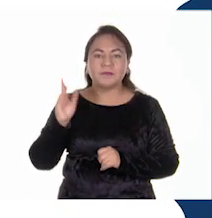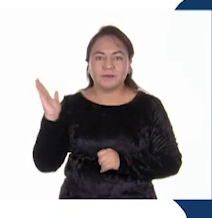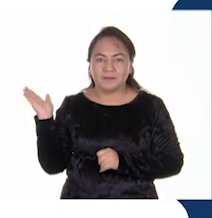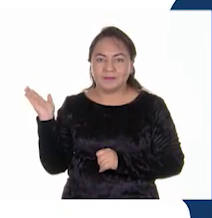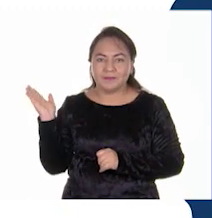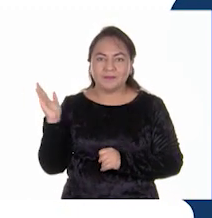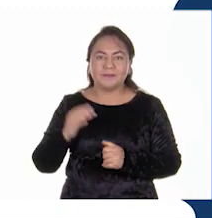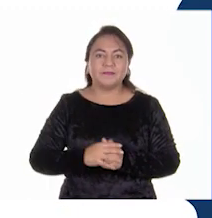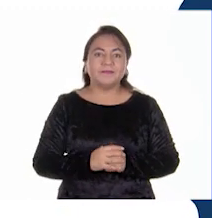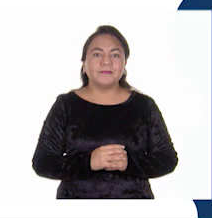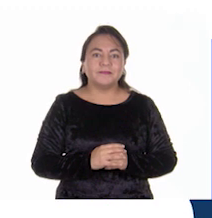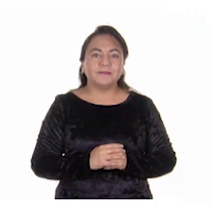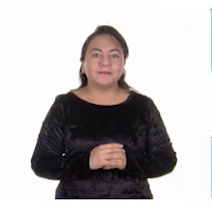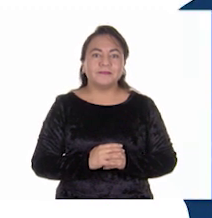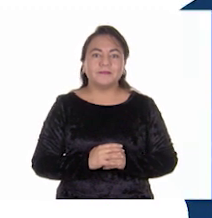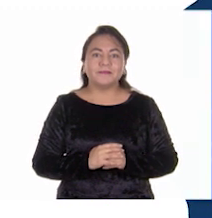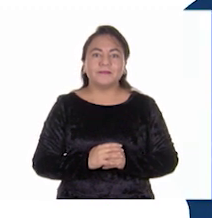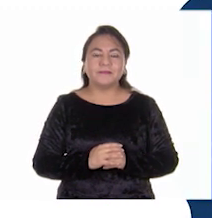conalitec.cep.gob.mx.